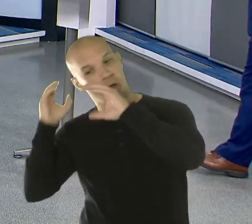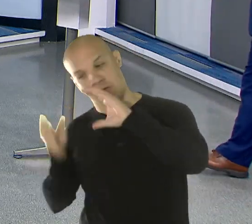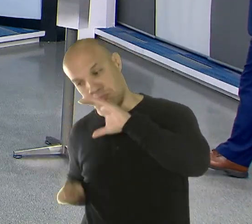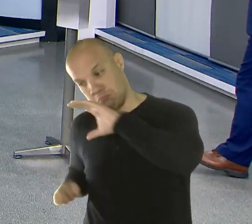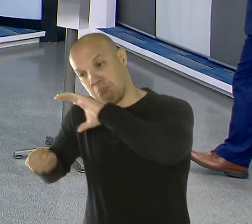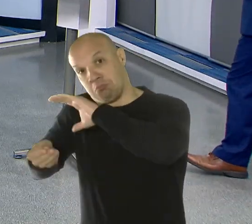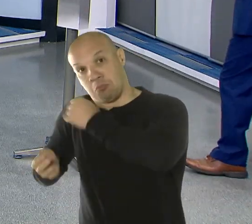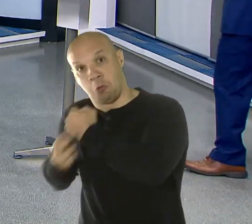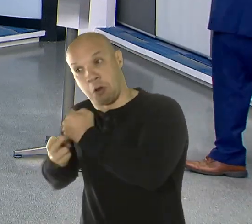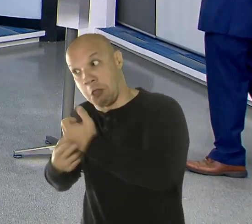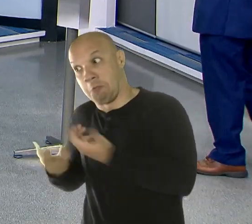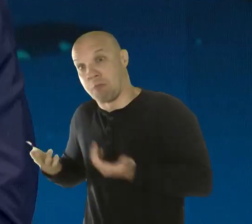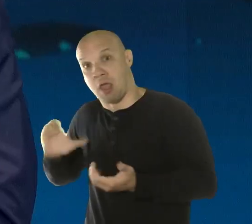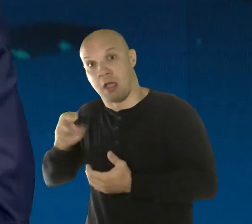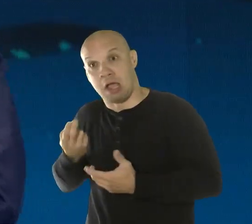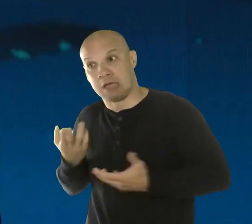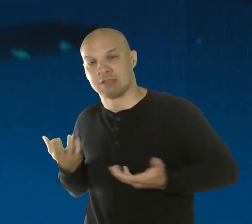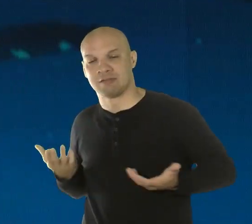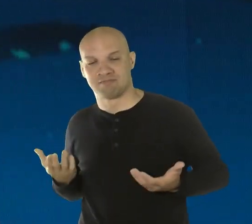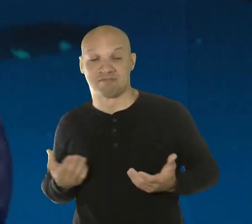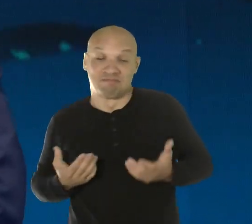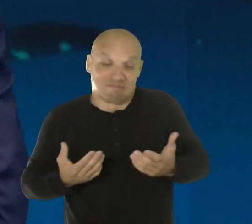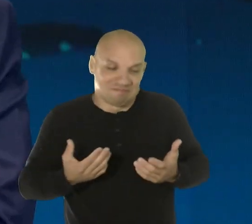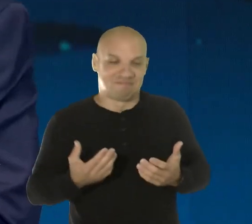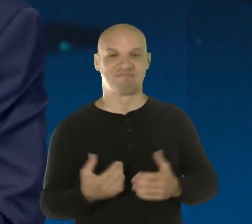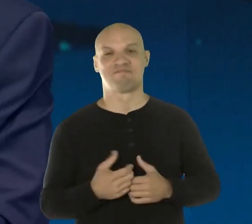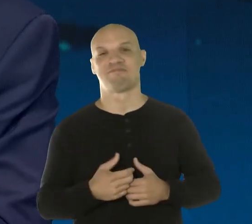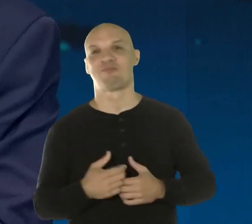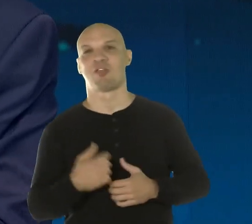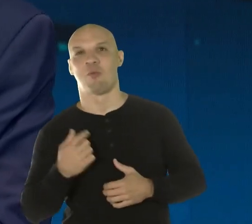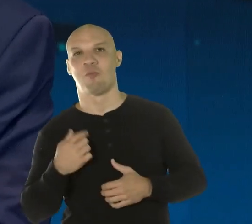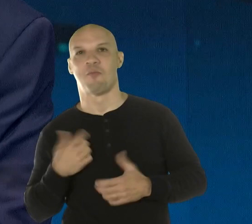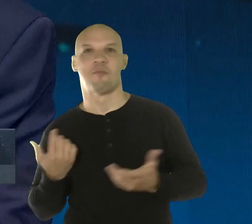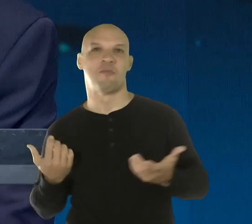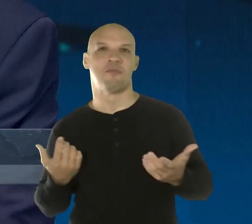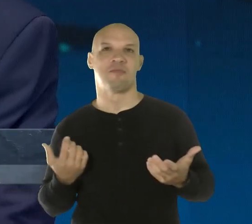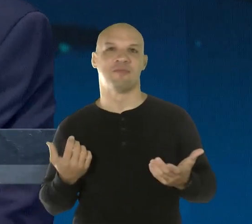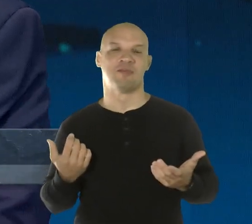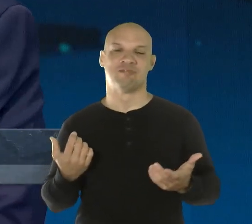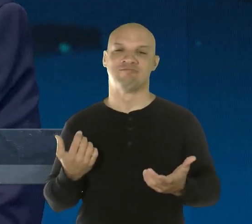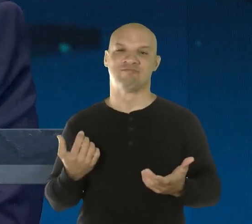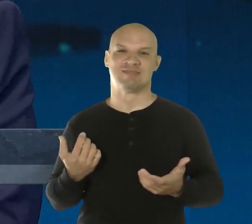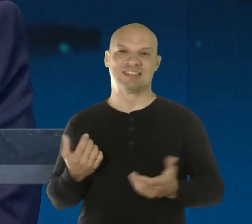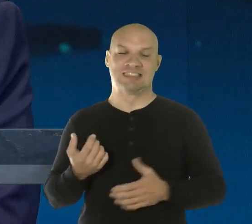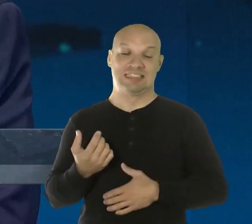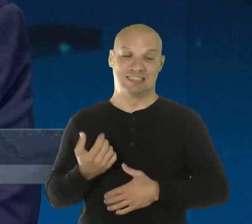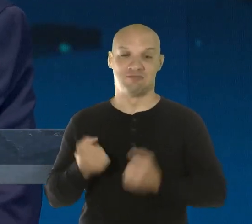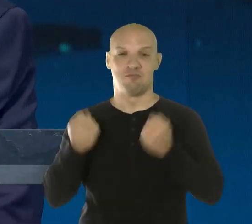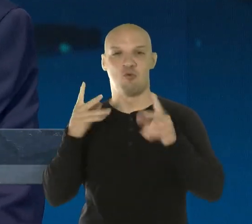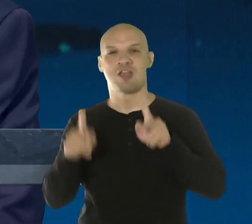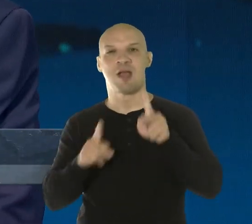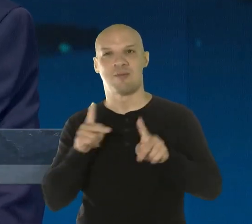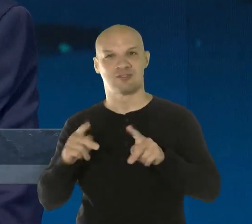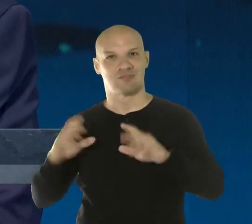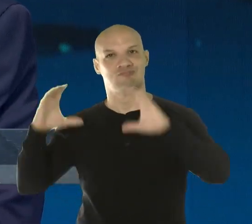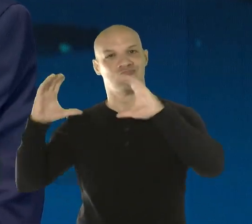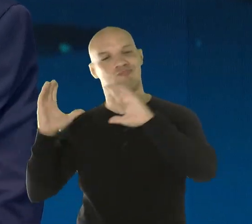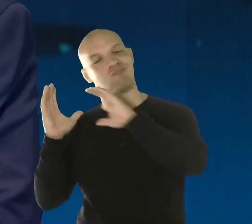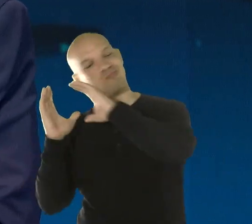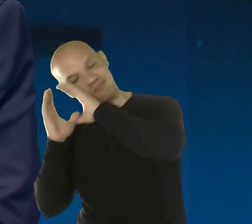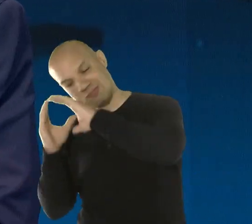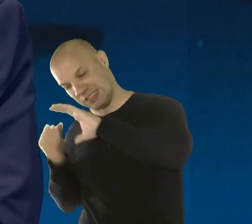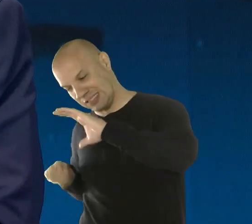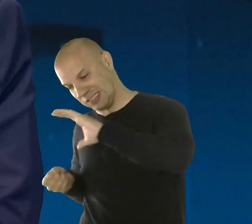por lo menos, que Heriberto, pero de todas maneras, debajo de la almohada siempre hay que tener mucho, sí, porque entra el amigo del ajeno.